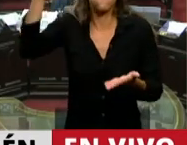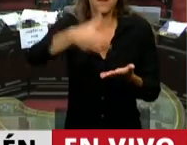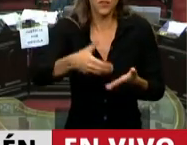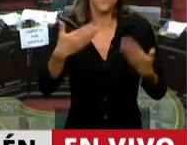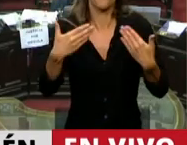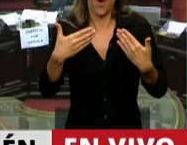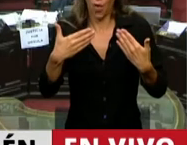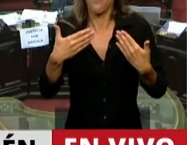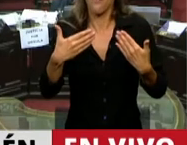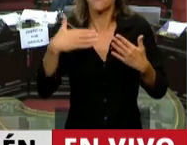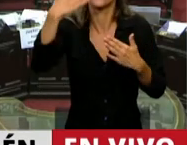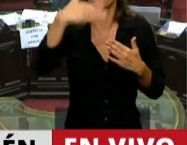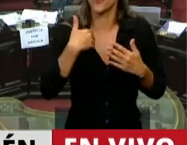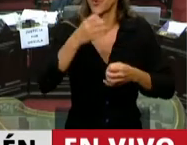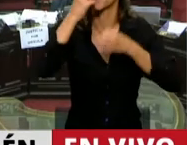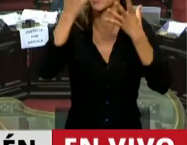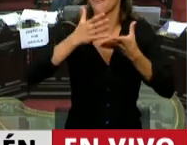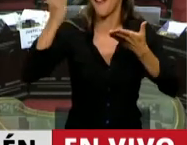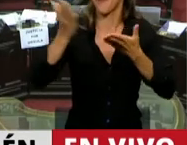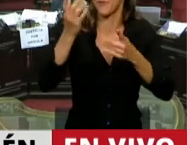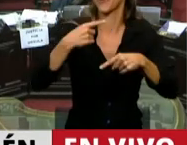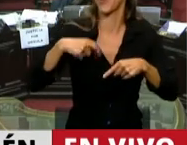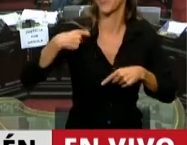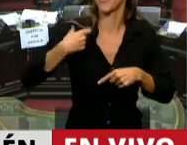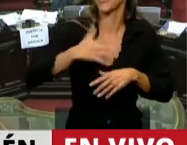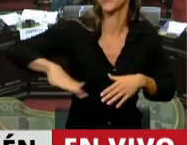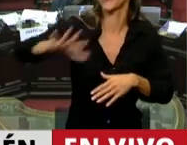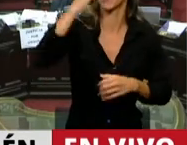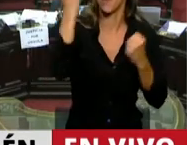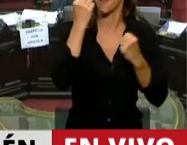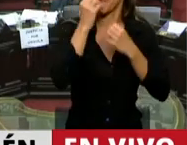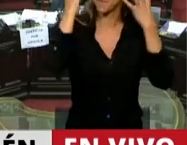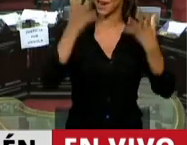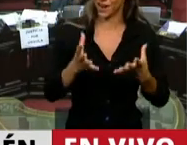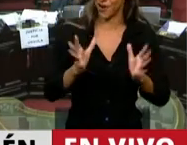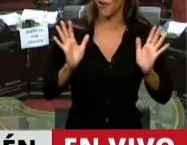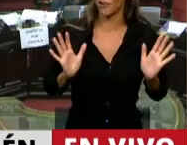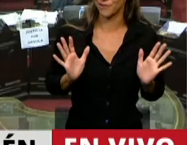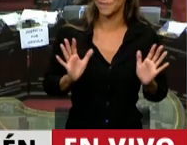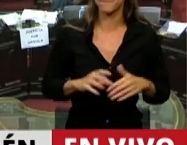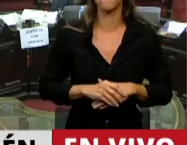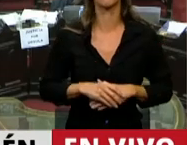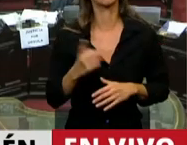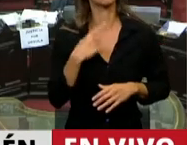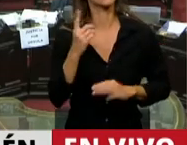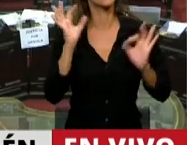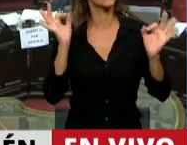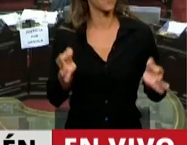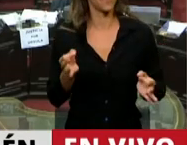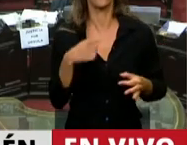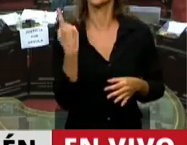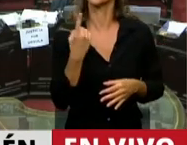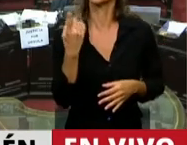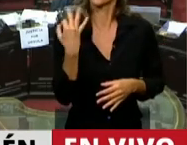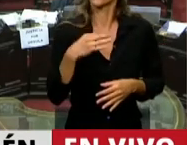concretas en todos los indicadores sociales y económicos. Simplemente tenemos que ser serios y